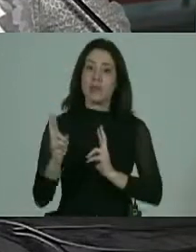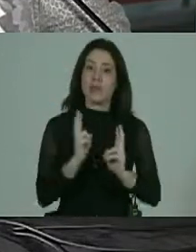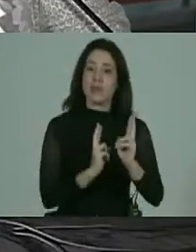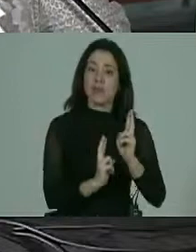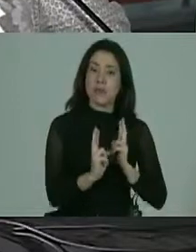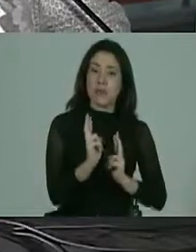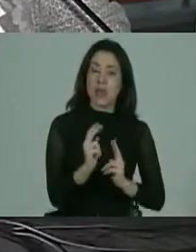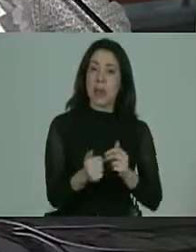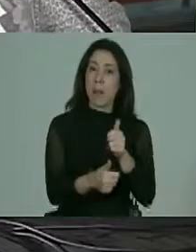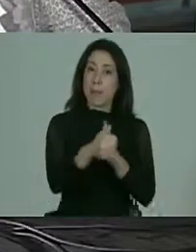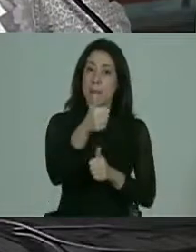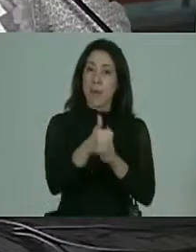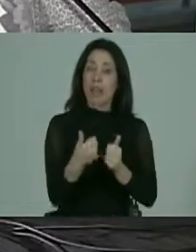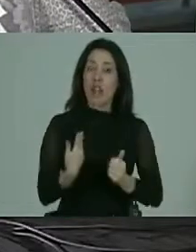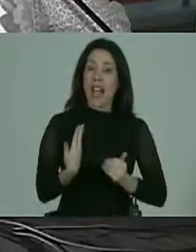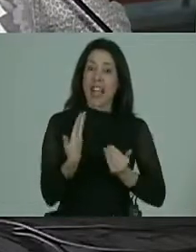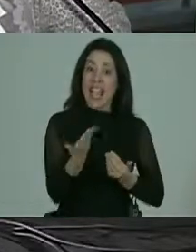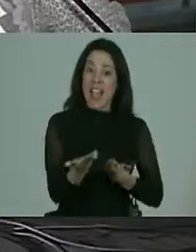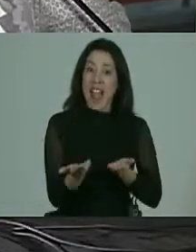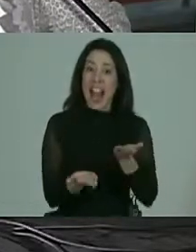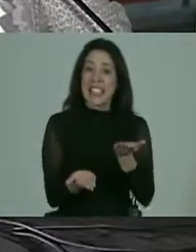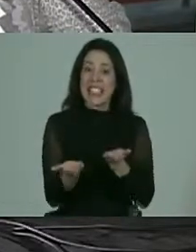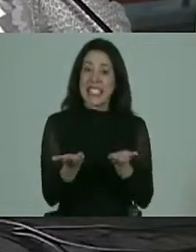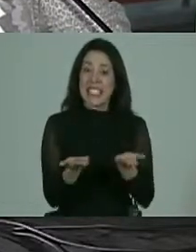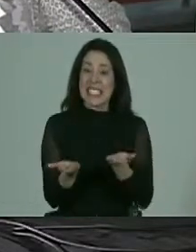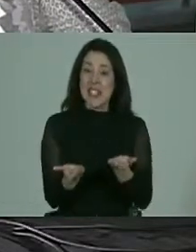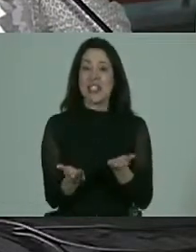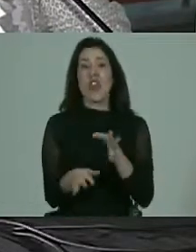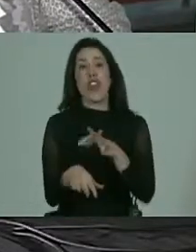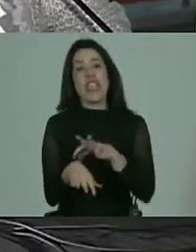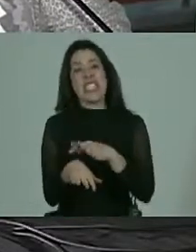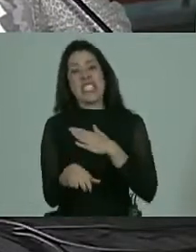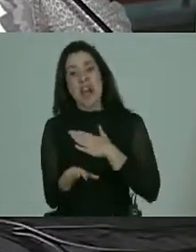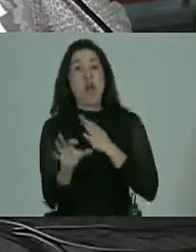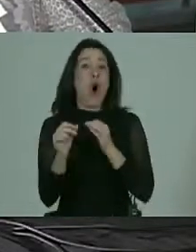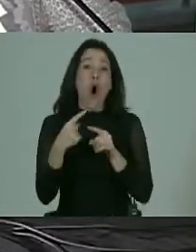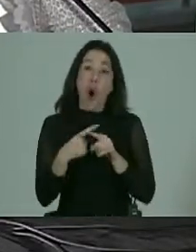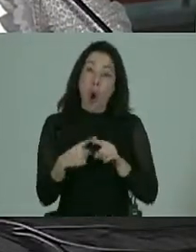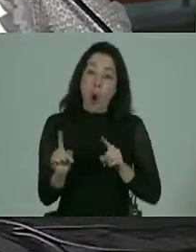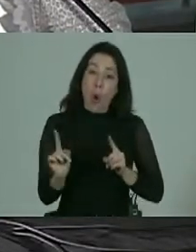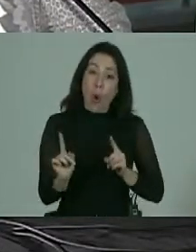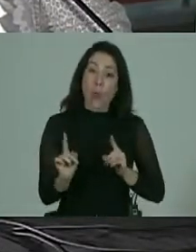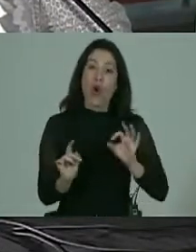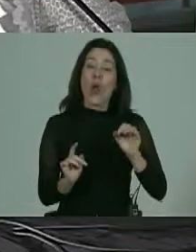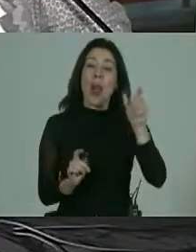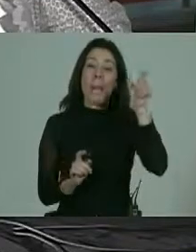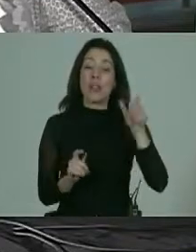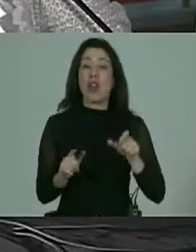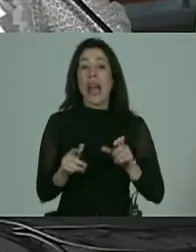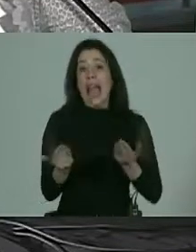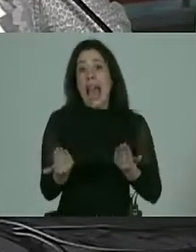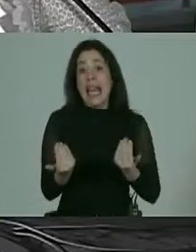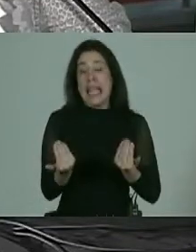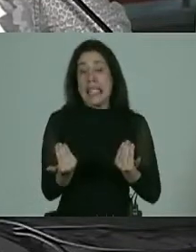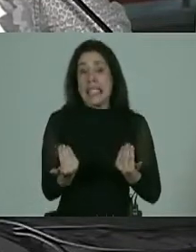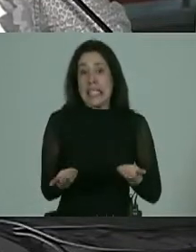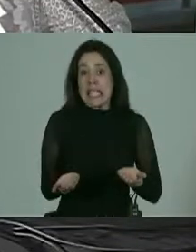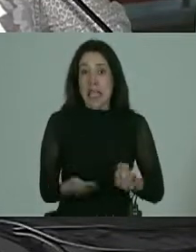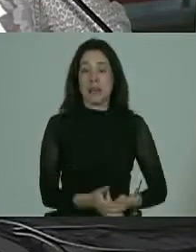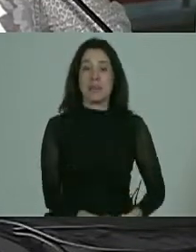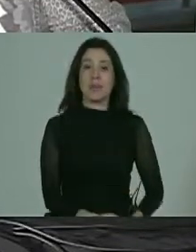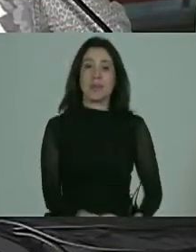del profesional que provee el servicio sea este de salud o lo que sea y el usuario digamos la persona que lo